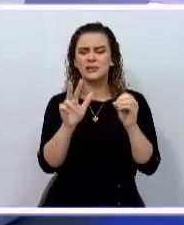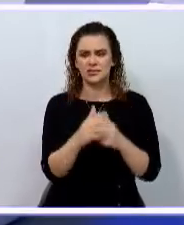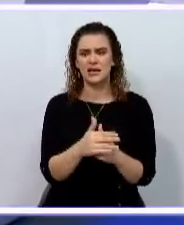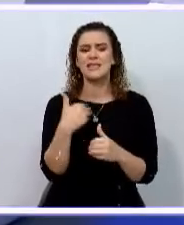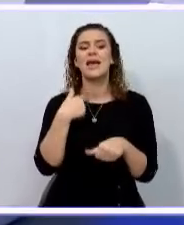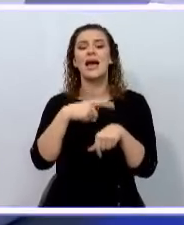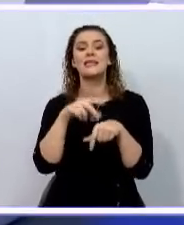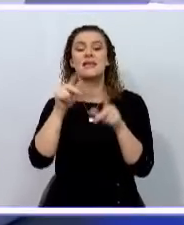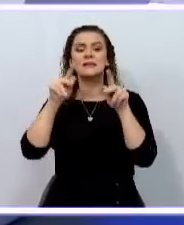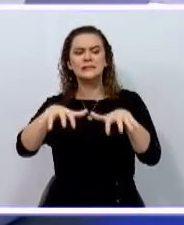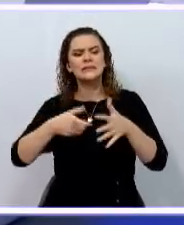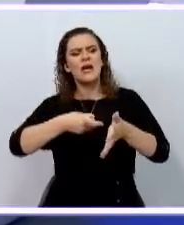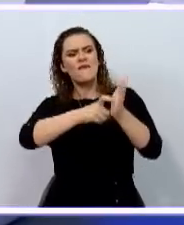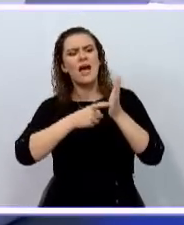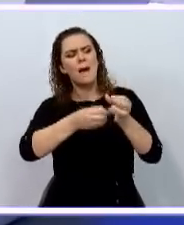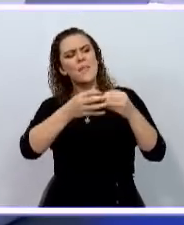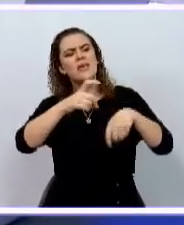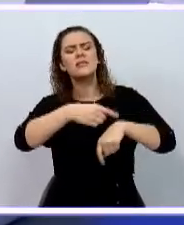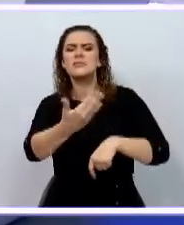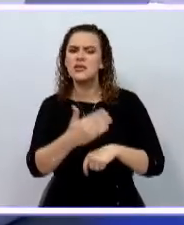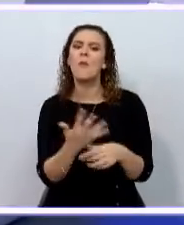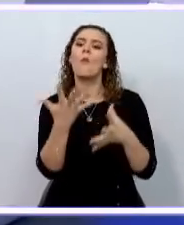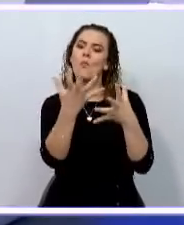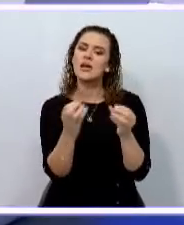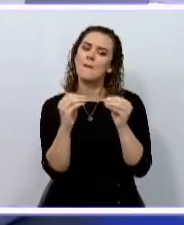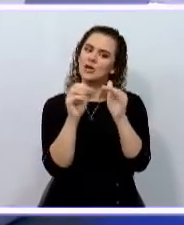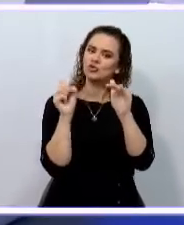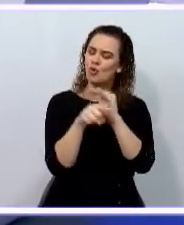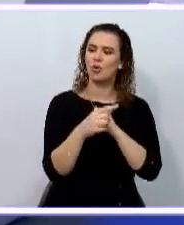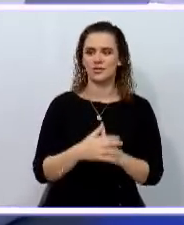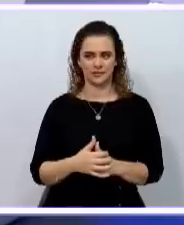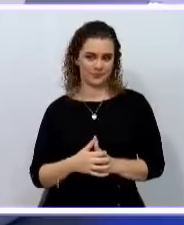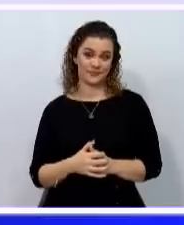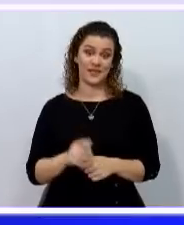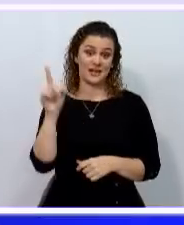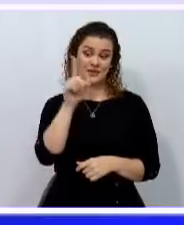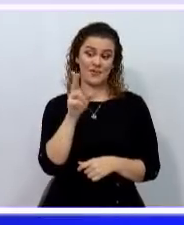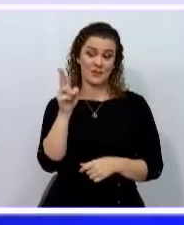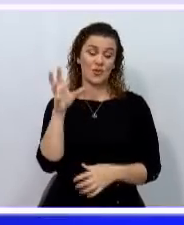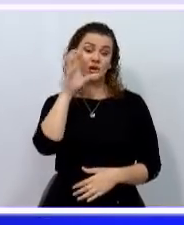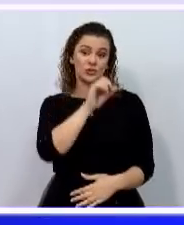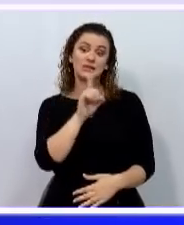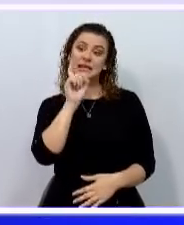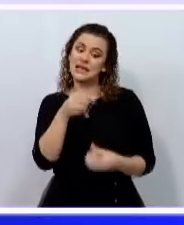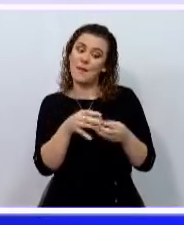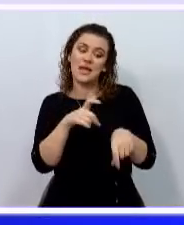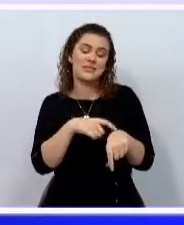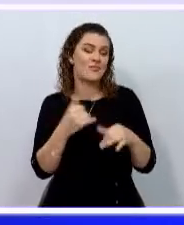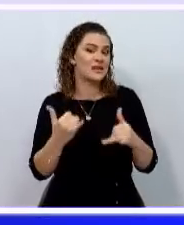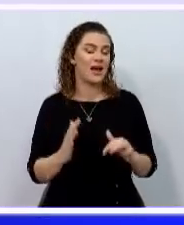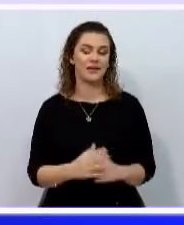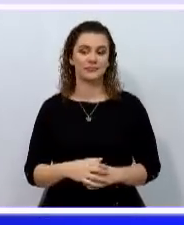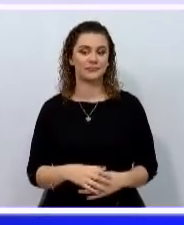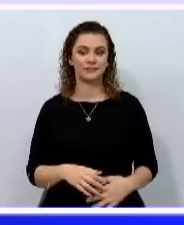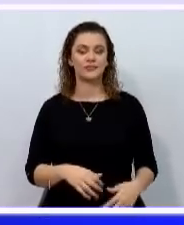cero y la afición reclamada esa pérdida de tiempo porque quería supuesto se da cuenta que tenía que terminar el partido ya